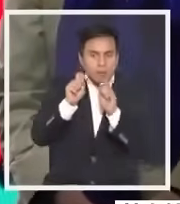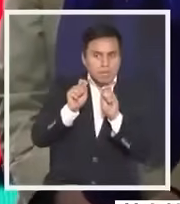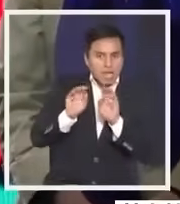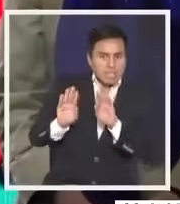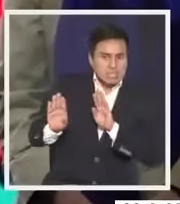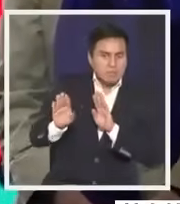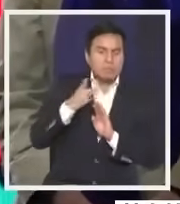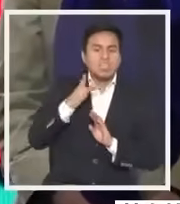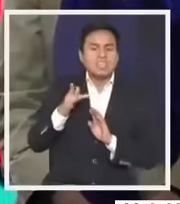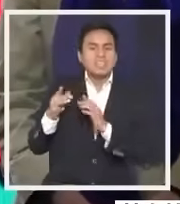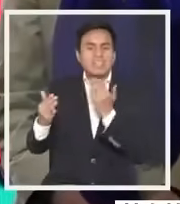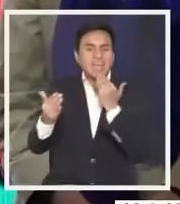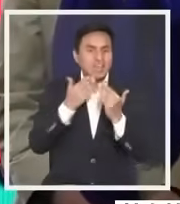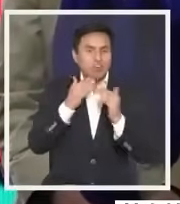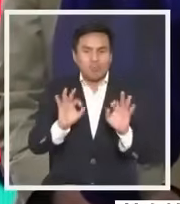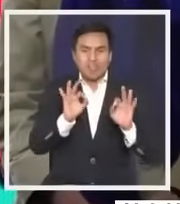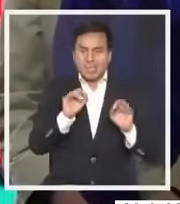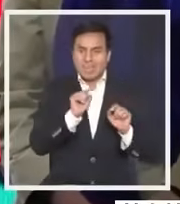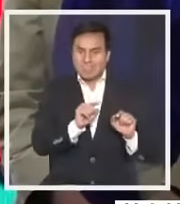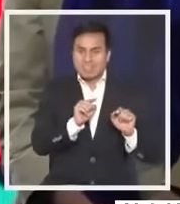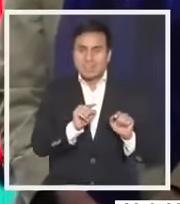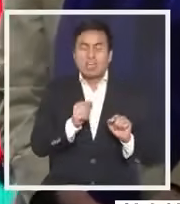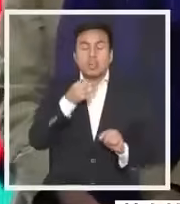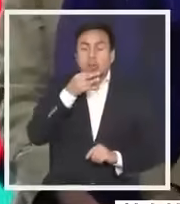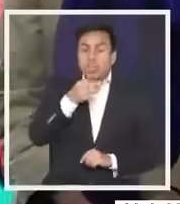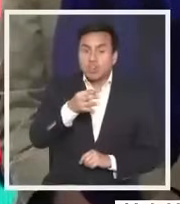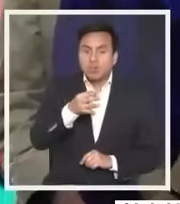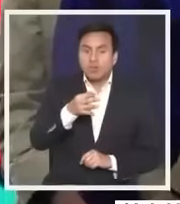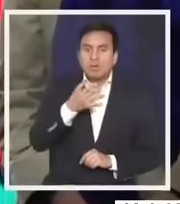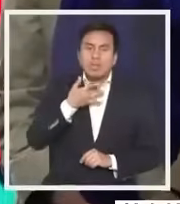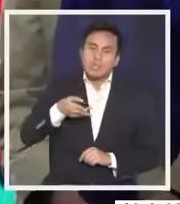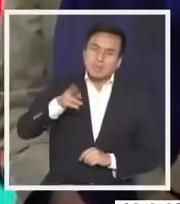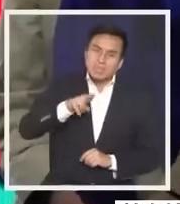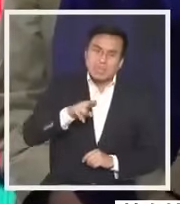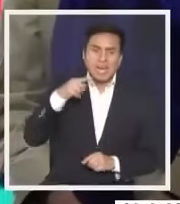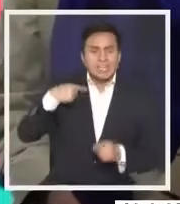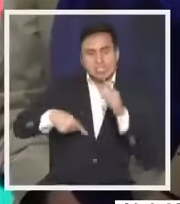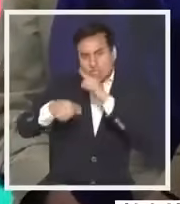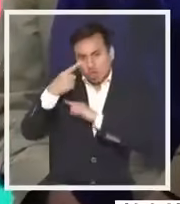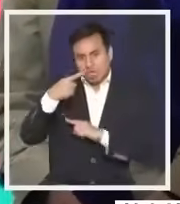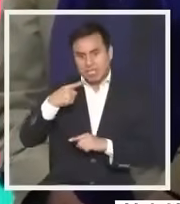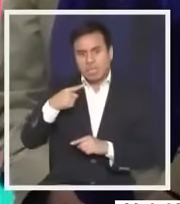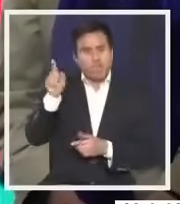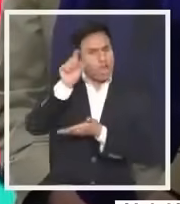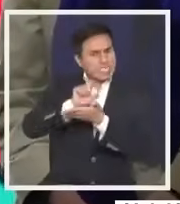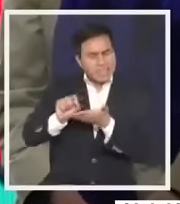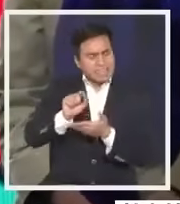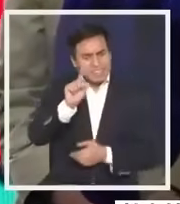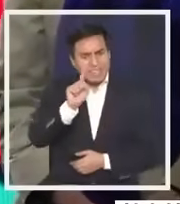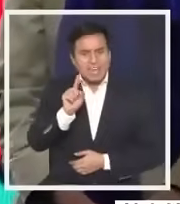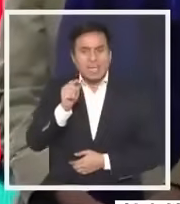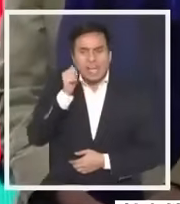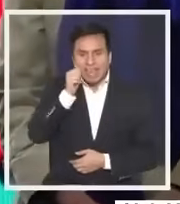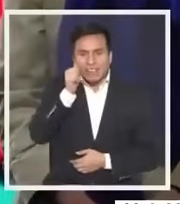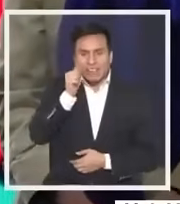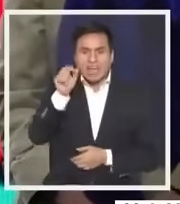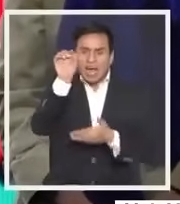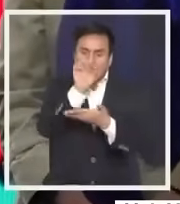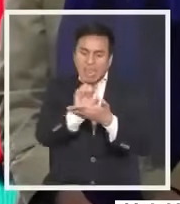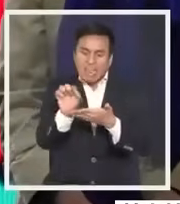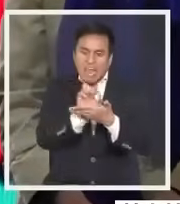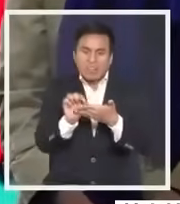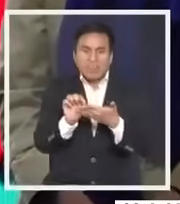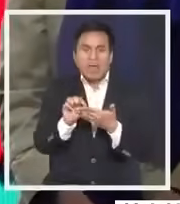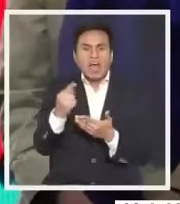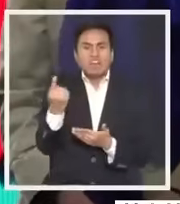amenazas, pues el diálogo es la gracia. Y lo digo aunque me repita, nuestra historia no está escrita. Cada día la redacta de